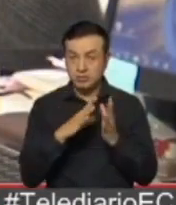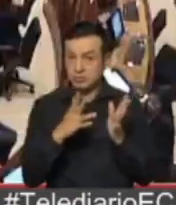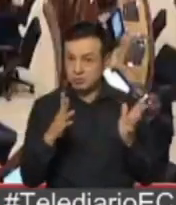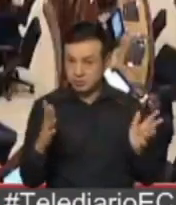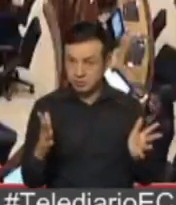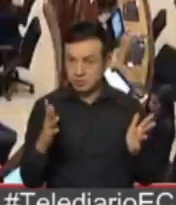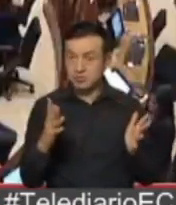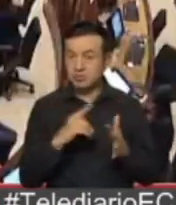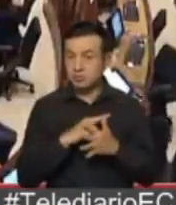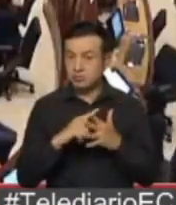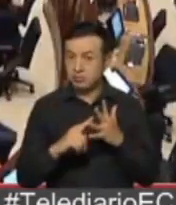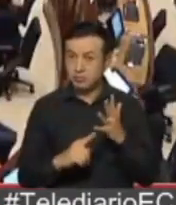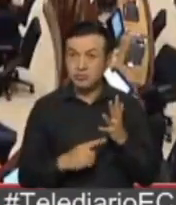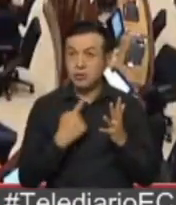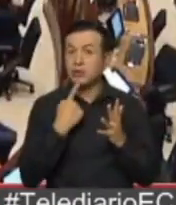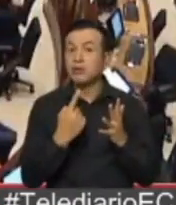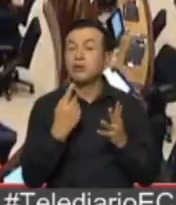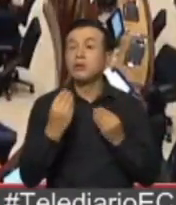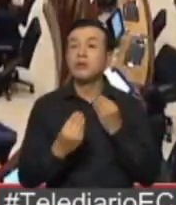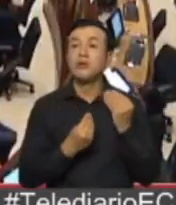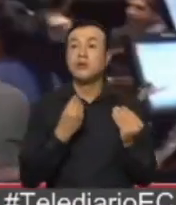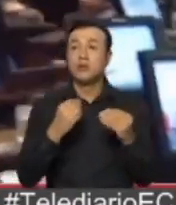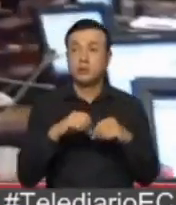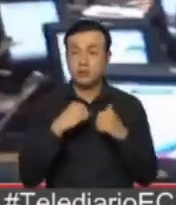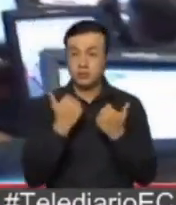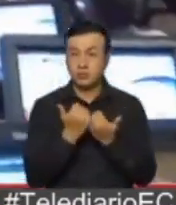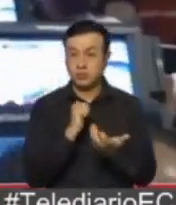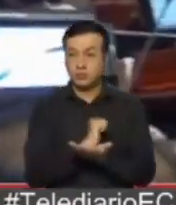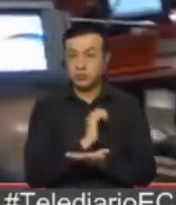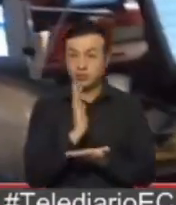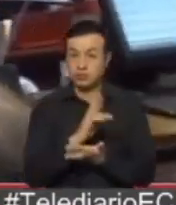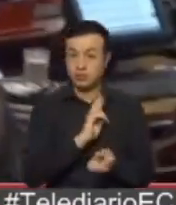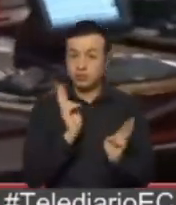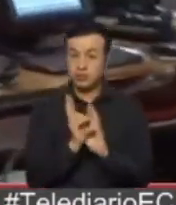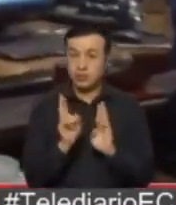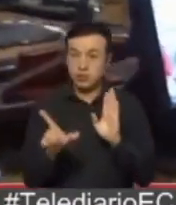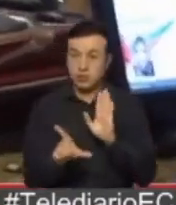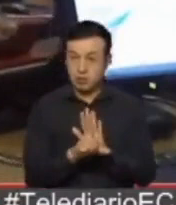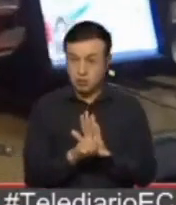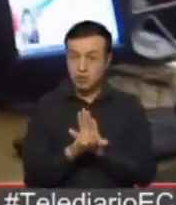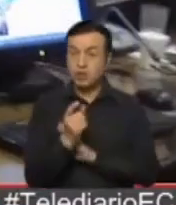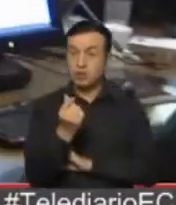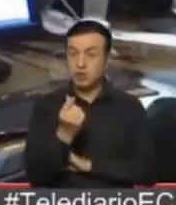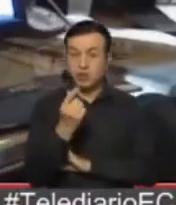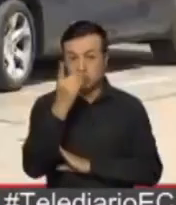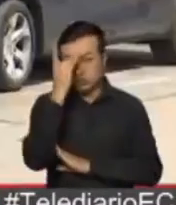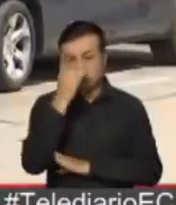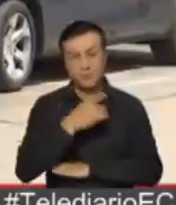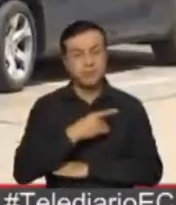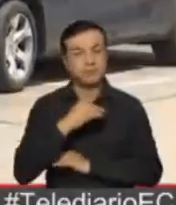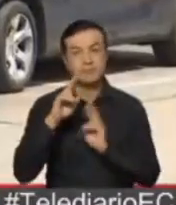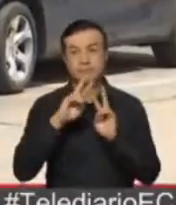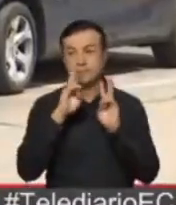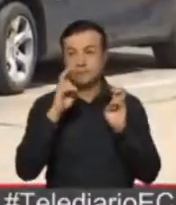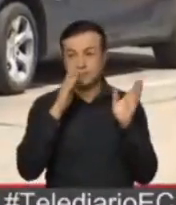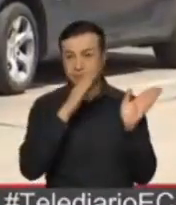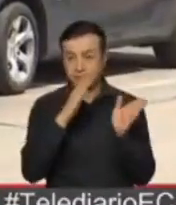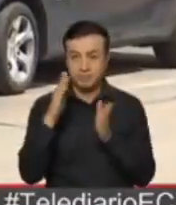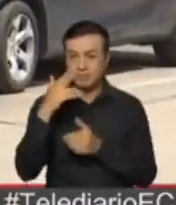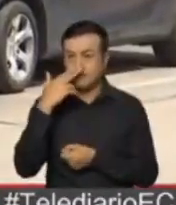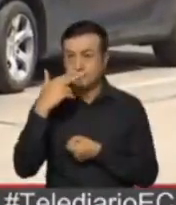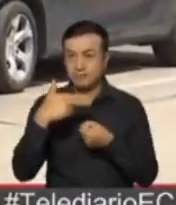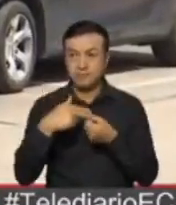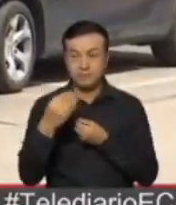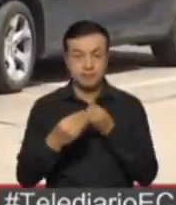cumplido además albán dijo que deben enviar se a la asamblea las reformas al código monetario y tomar decisiones sobre la focalización de los subsidios